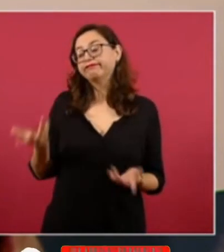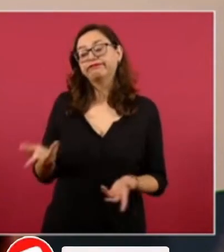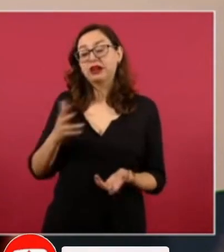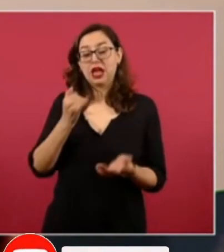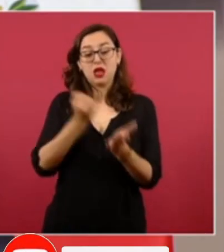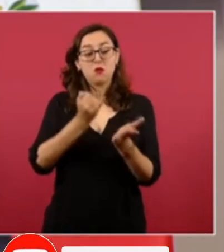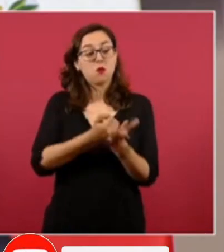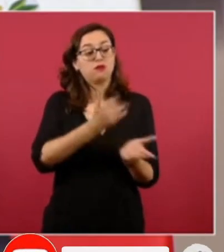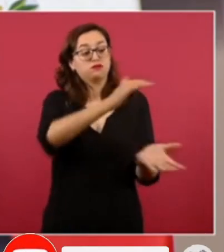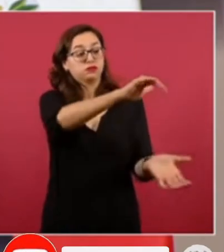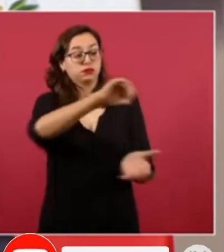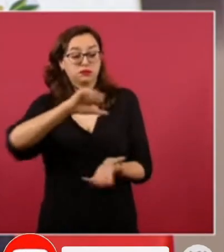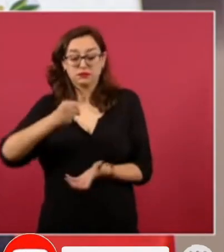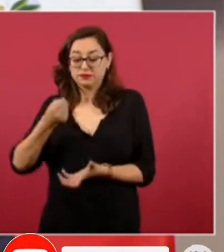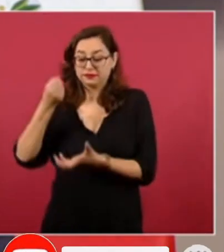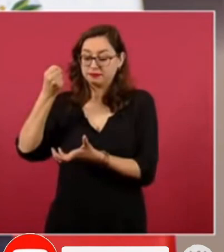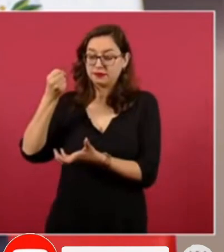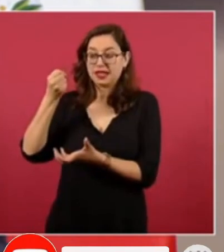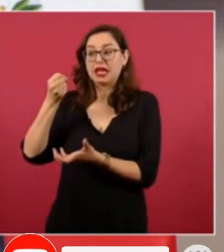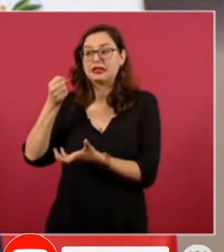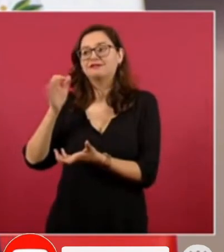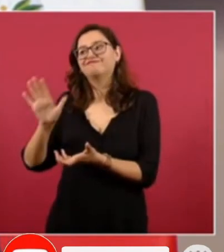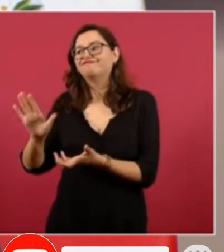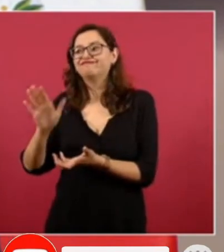a una empresa,